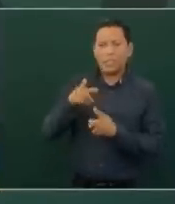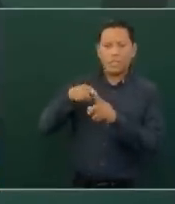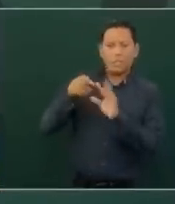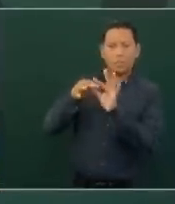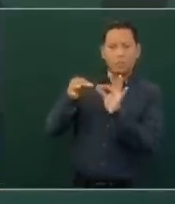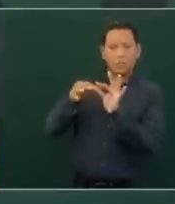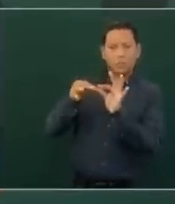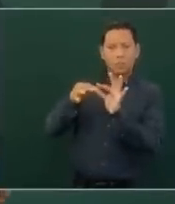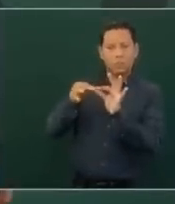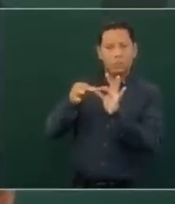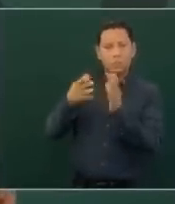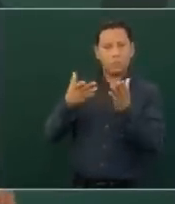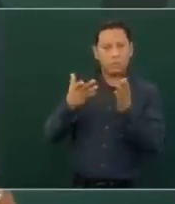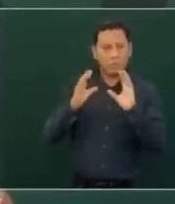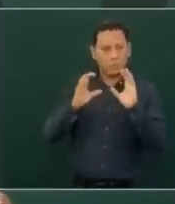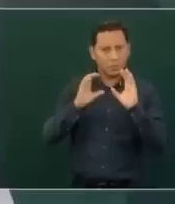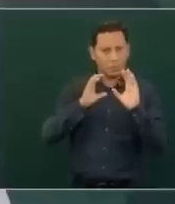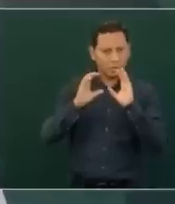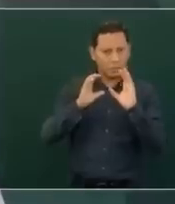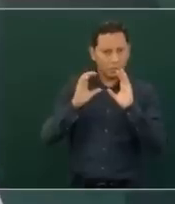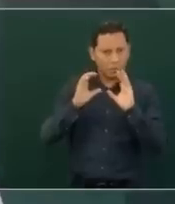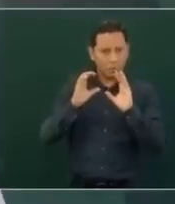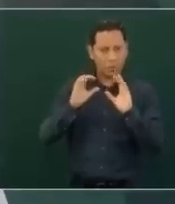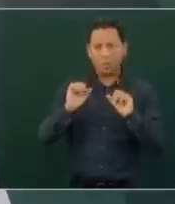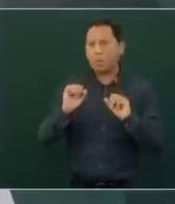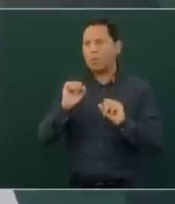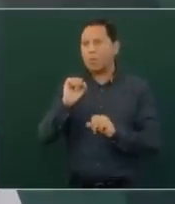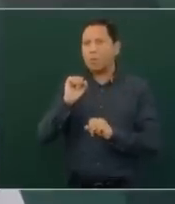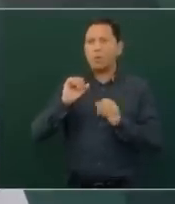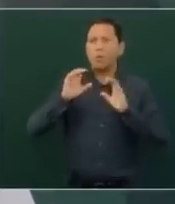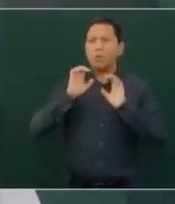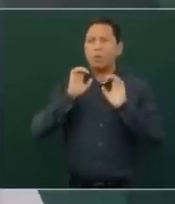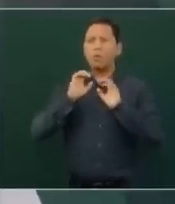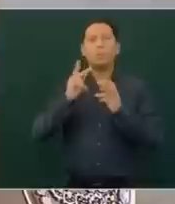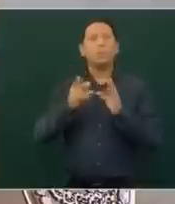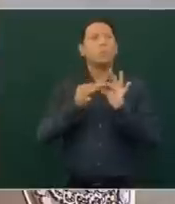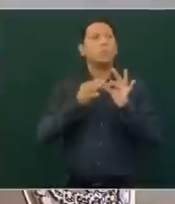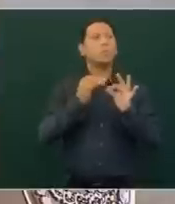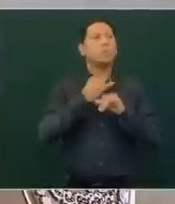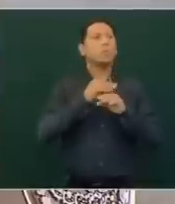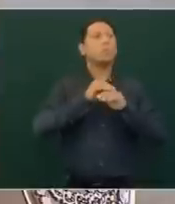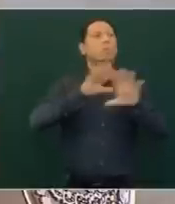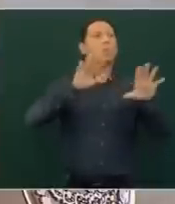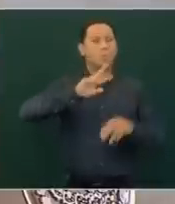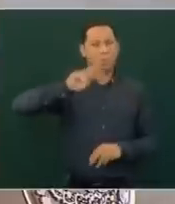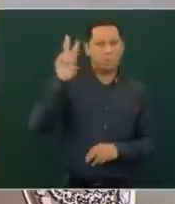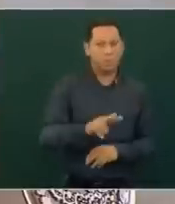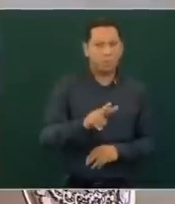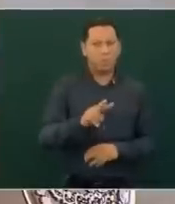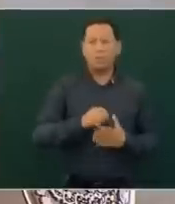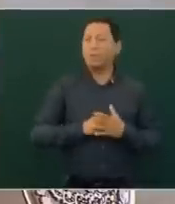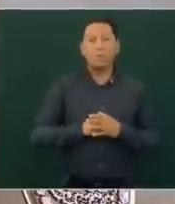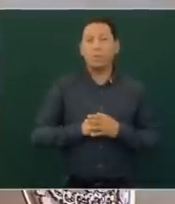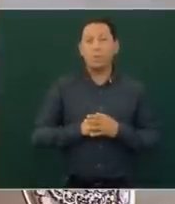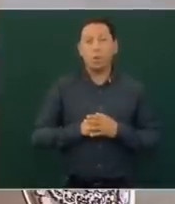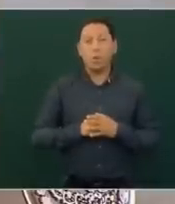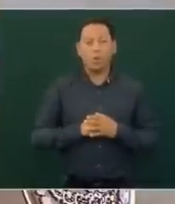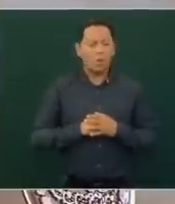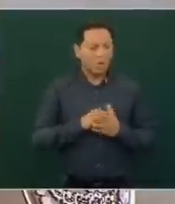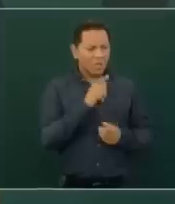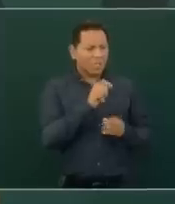La mayoría de los medios, también con honrosas excepciones, que no informan, sino